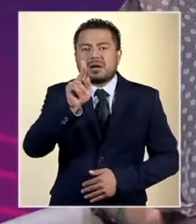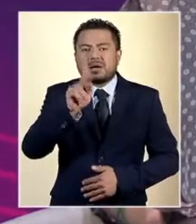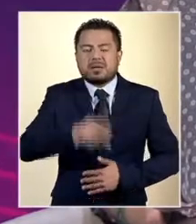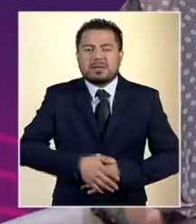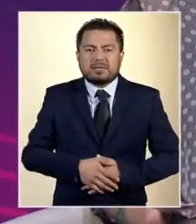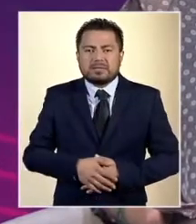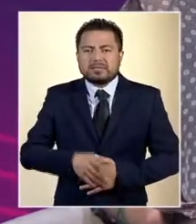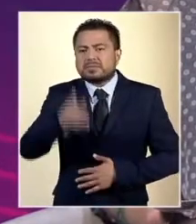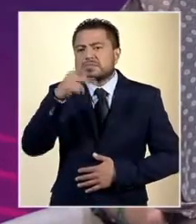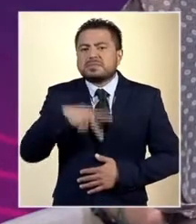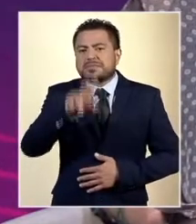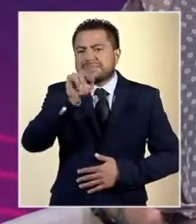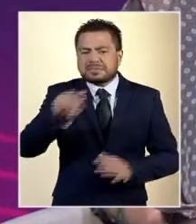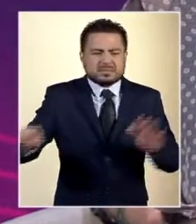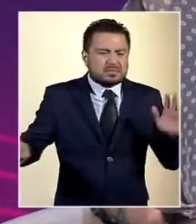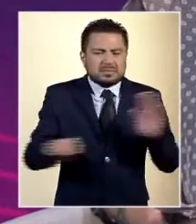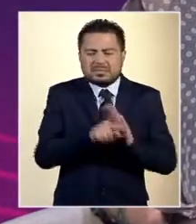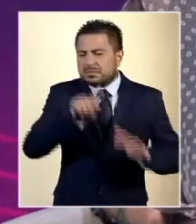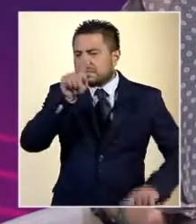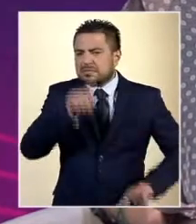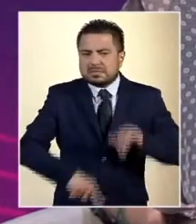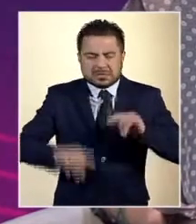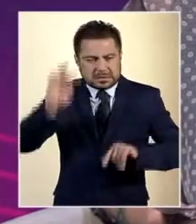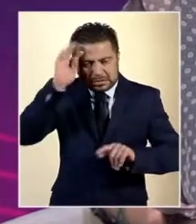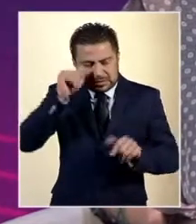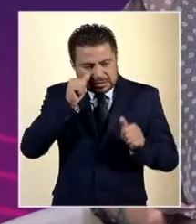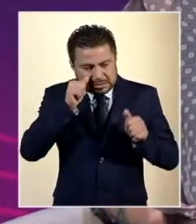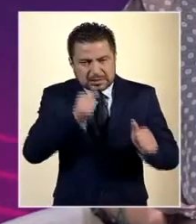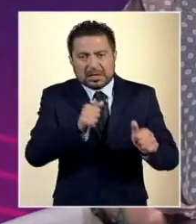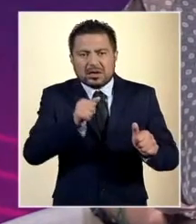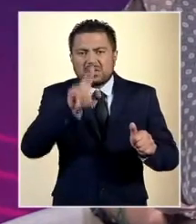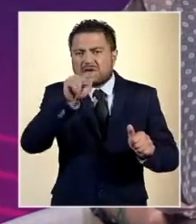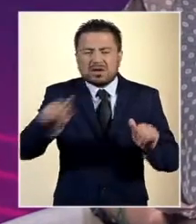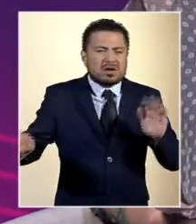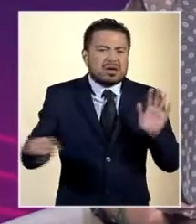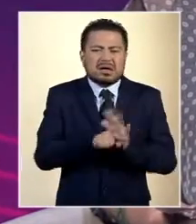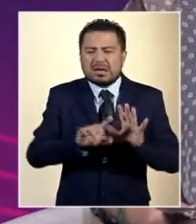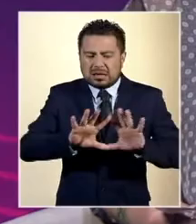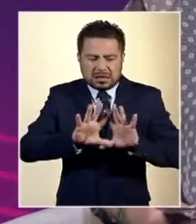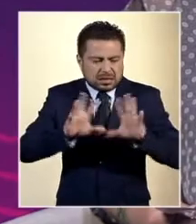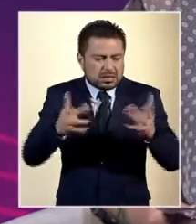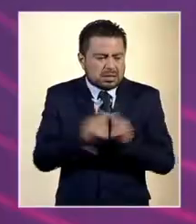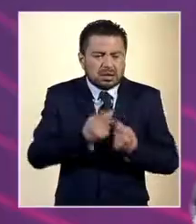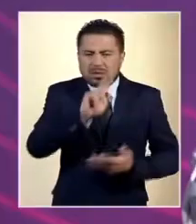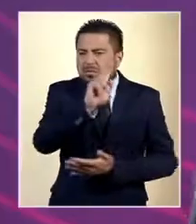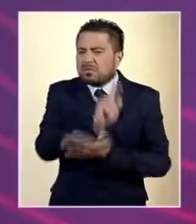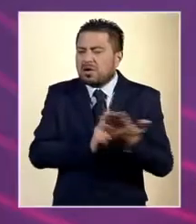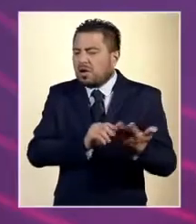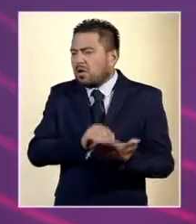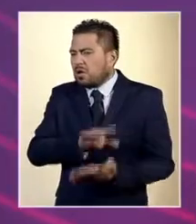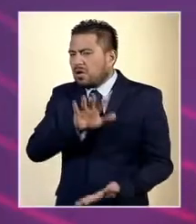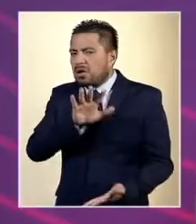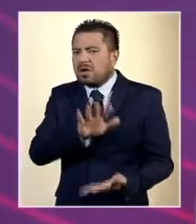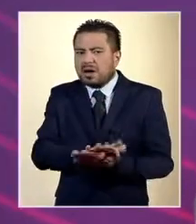que no negarles el servicio, no negarles ser parte de los programas